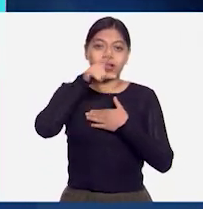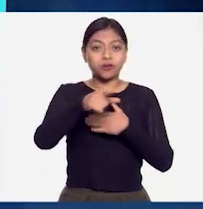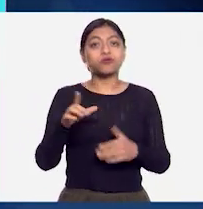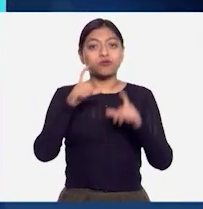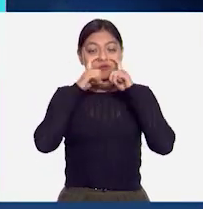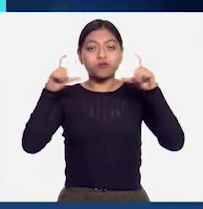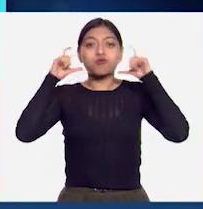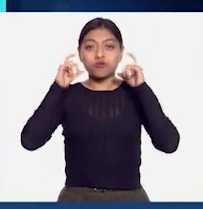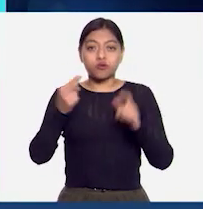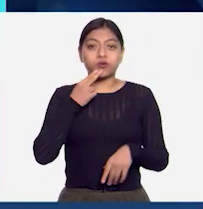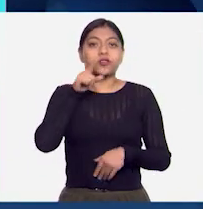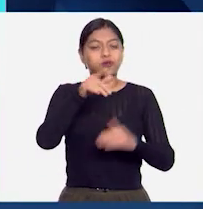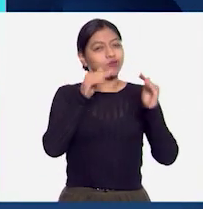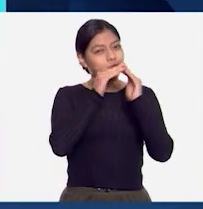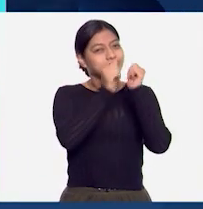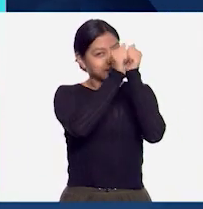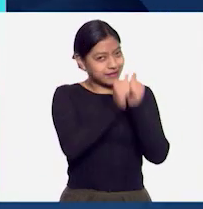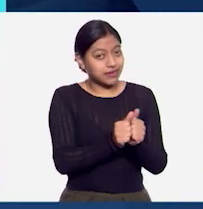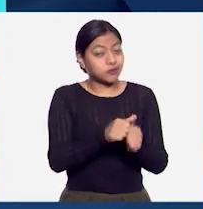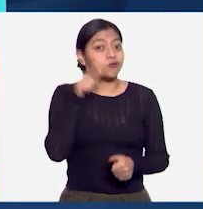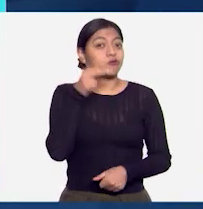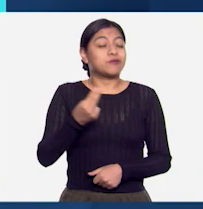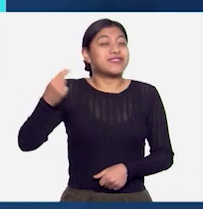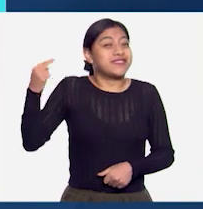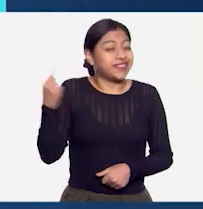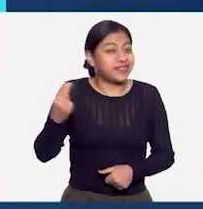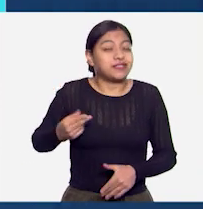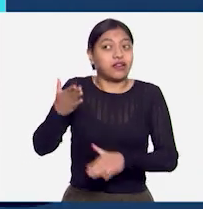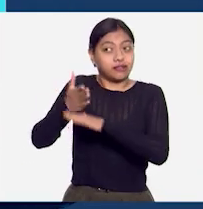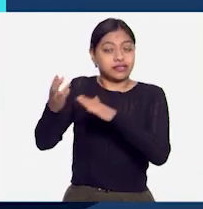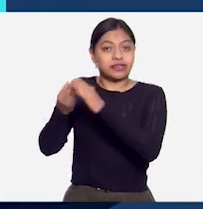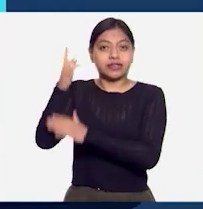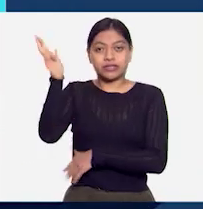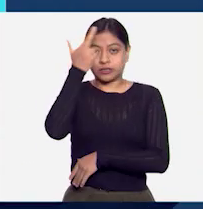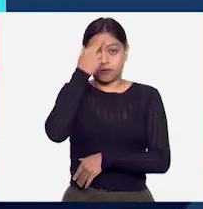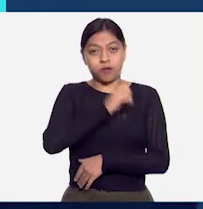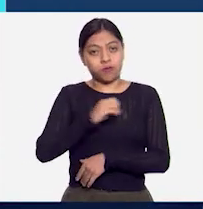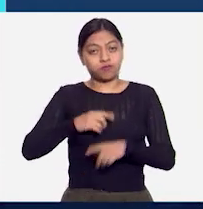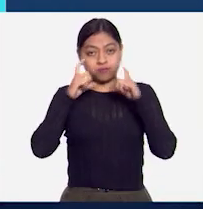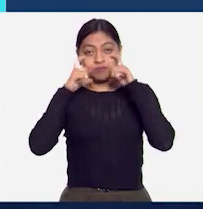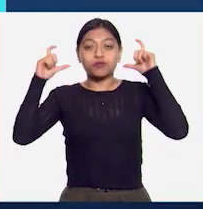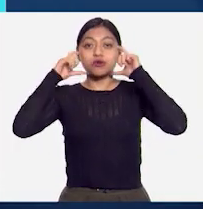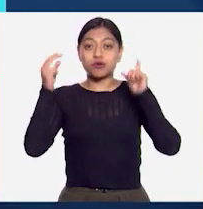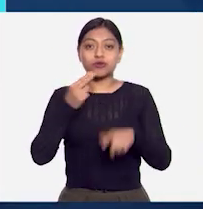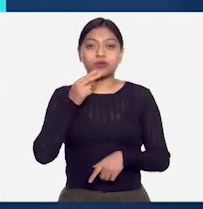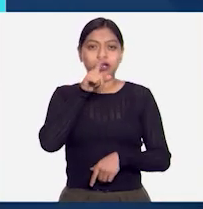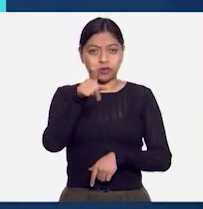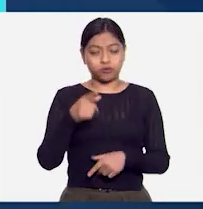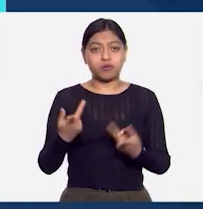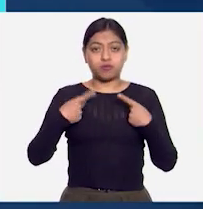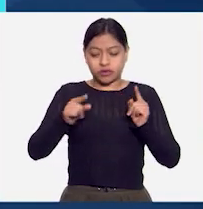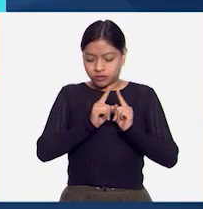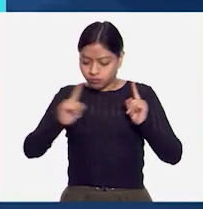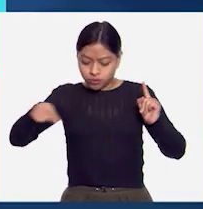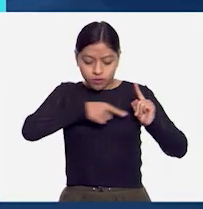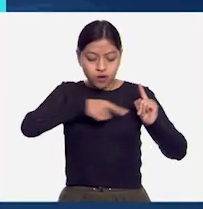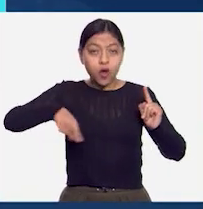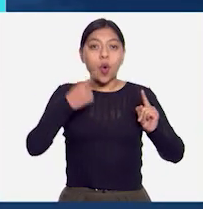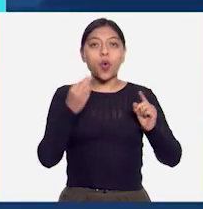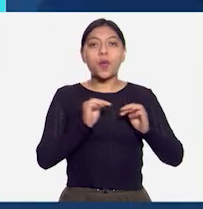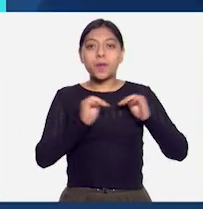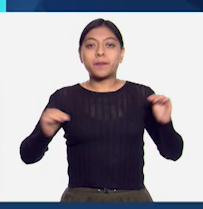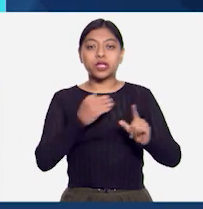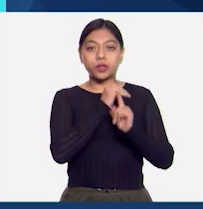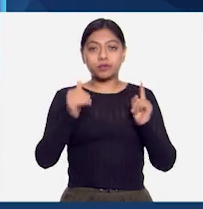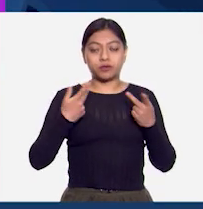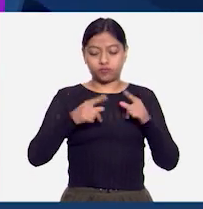Utiliza cubrebocas. No salgas de casa. Si tienes que hacerlo, recuerda que es obligatorio utilizarlo. Mantén una distancia mínima de 1,5